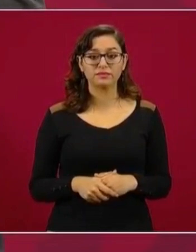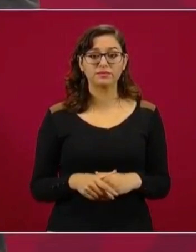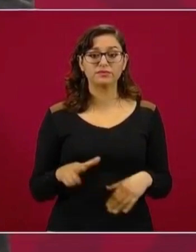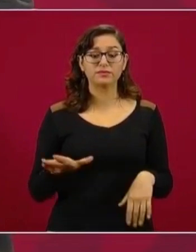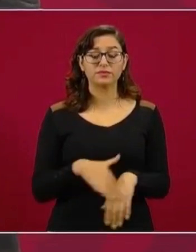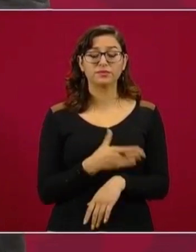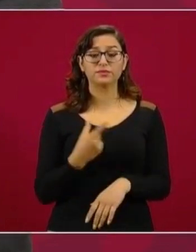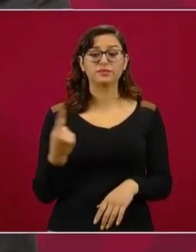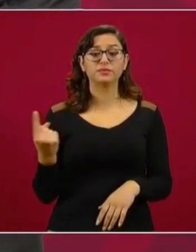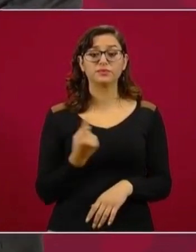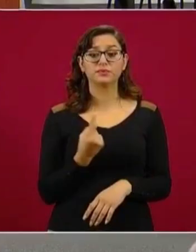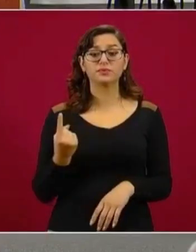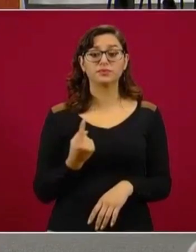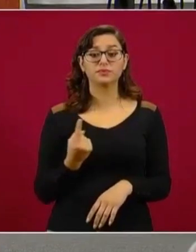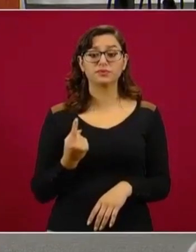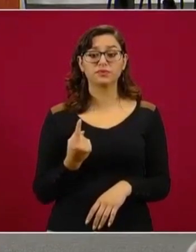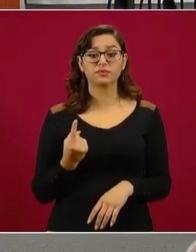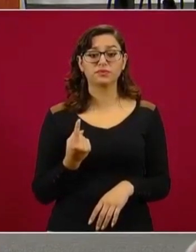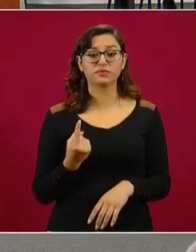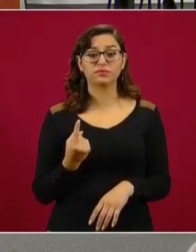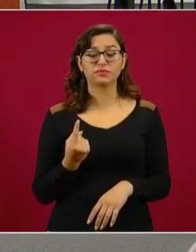porque